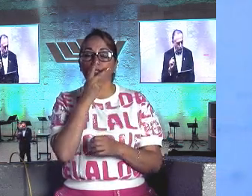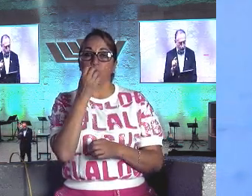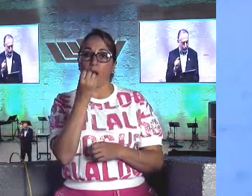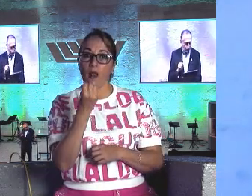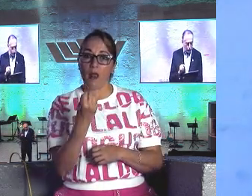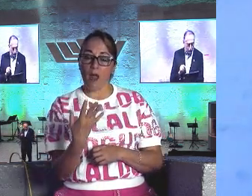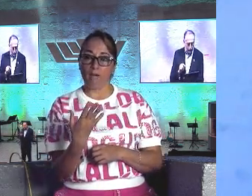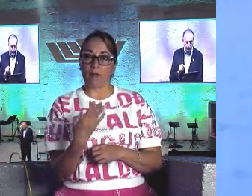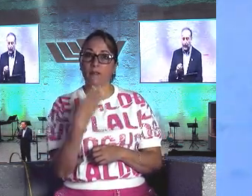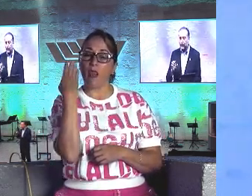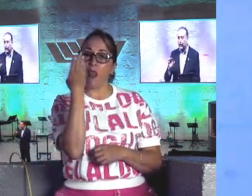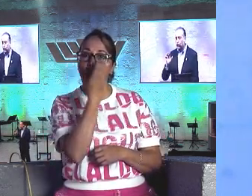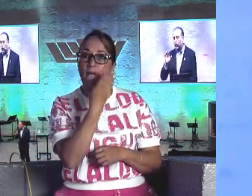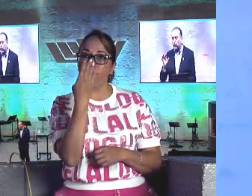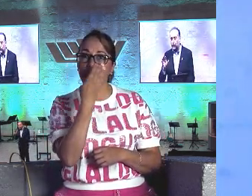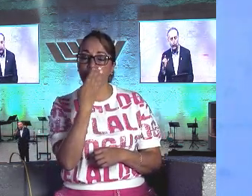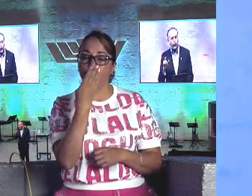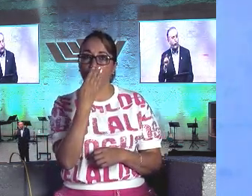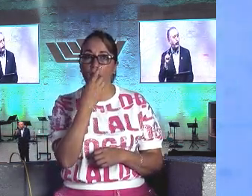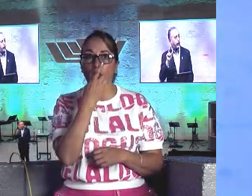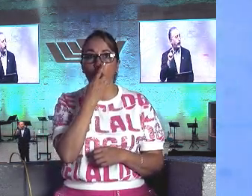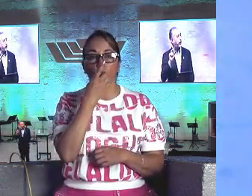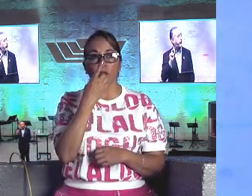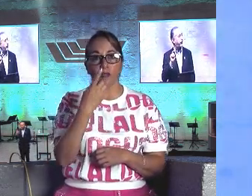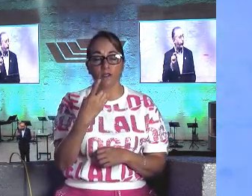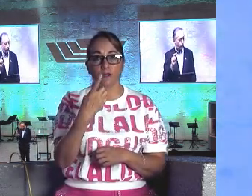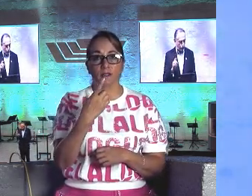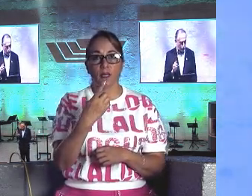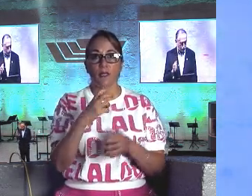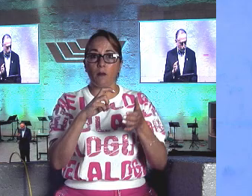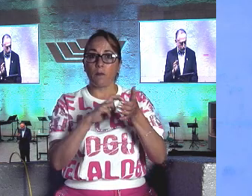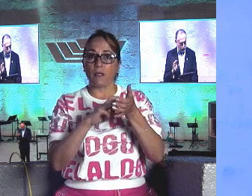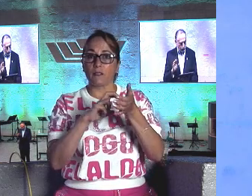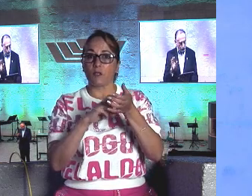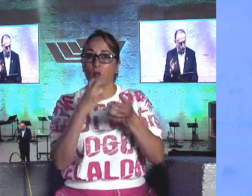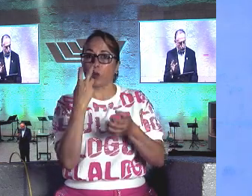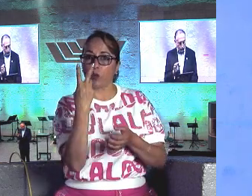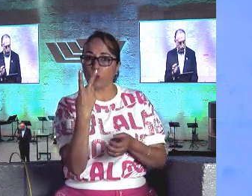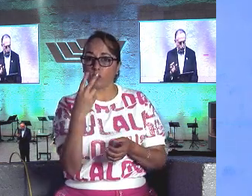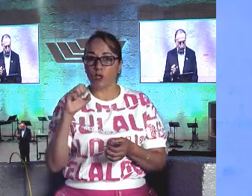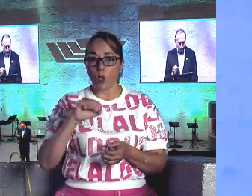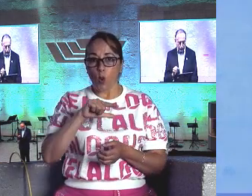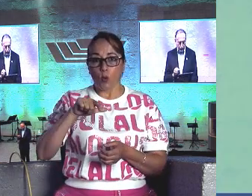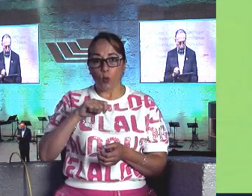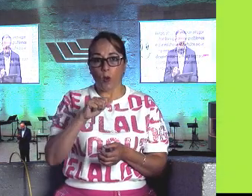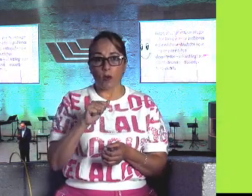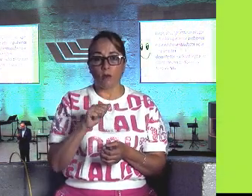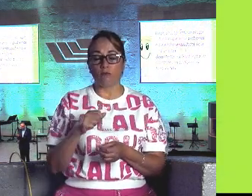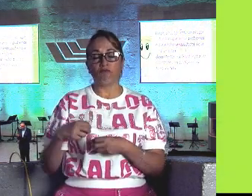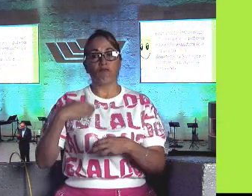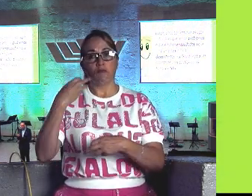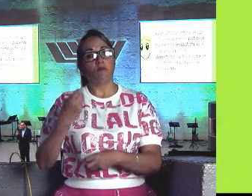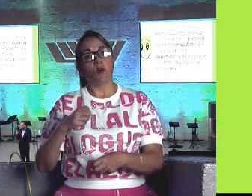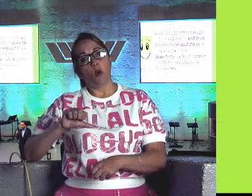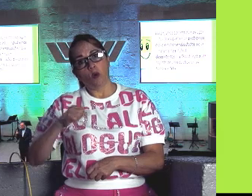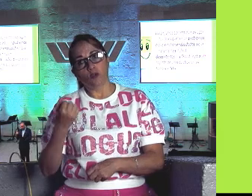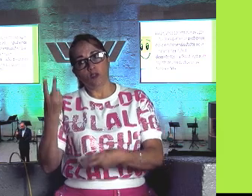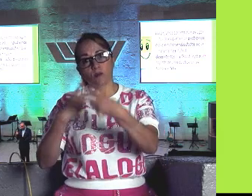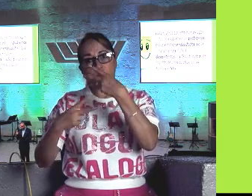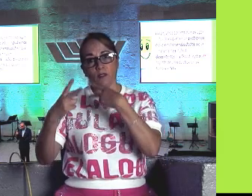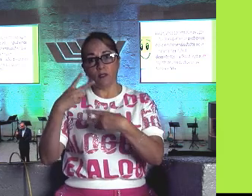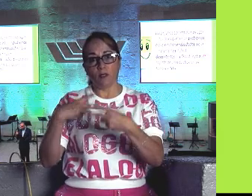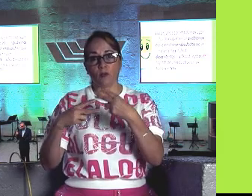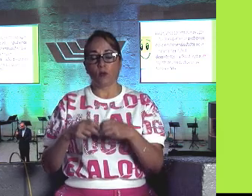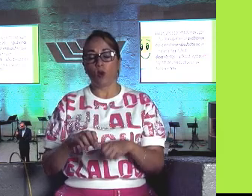Nueva Traducción Viviente, solamente me voy a enfocar en el versículo 2. Luego otros comenzaron a llegar, hombres que tenían